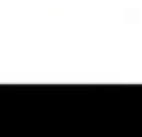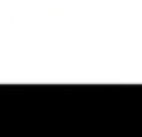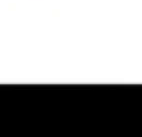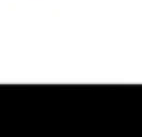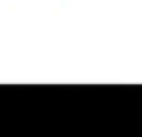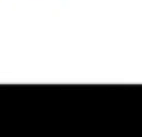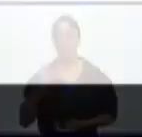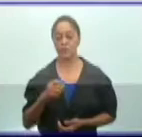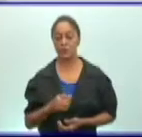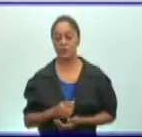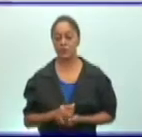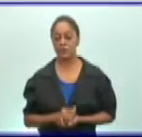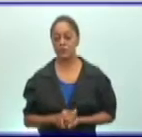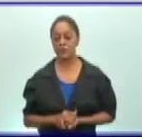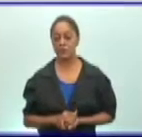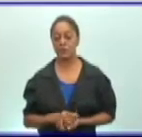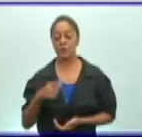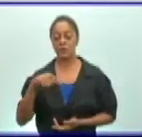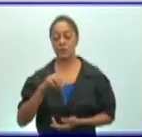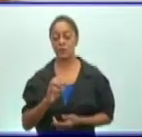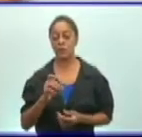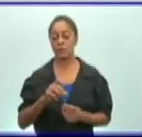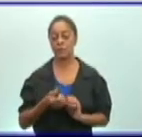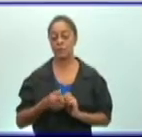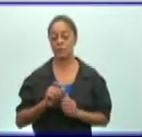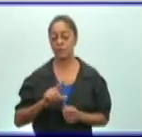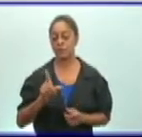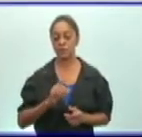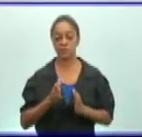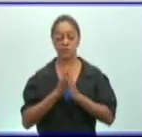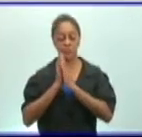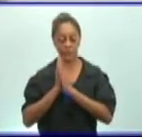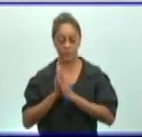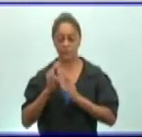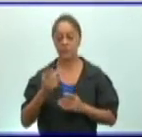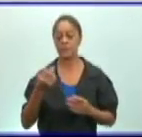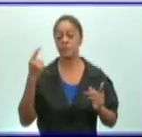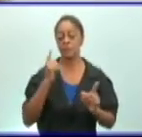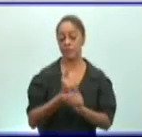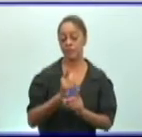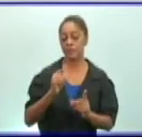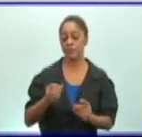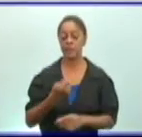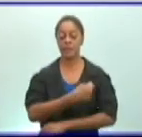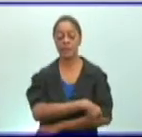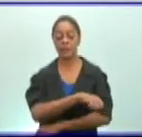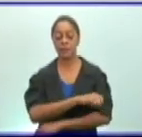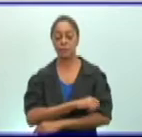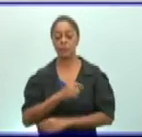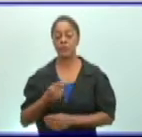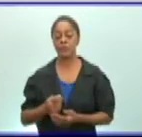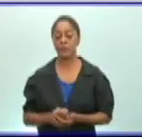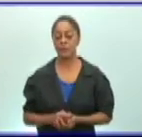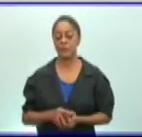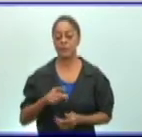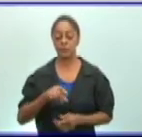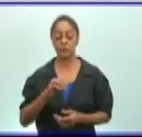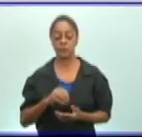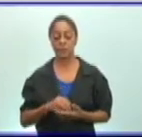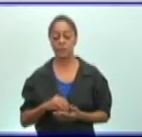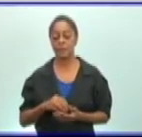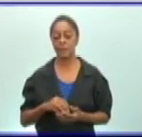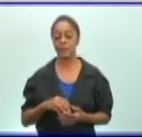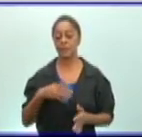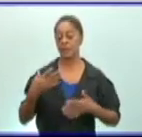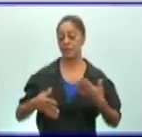Los Juegos Olímpicos servían no solo para honrar a los dioses, sino para acercar a los diferentes pueblos helénicos. Durante la celebración